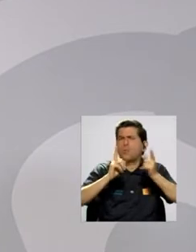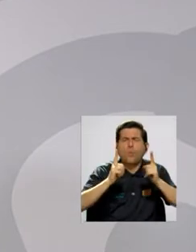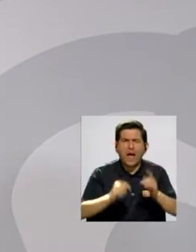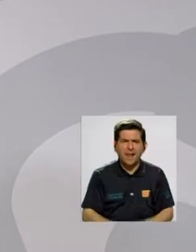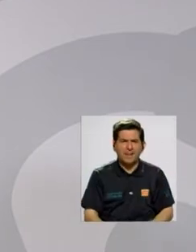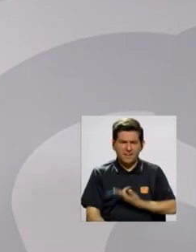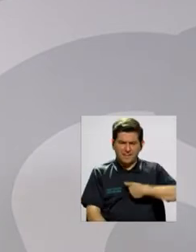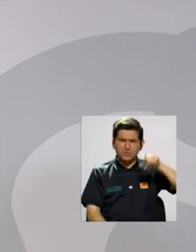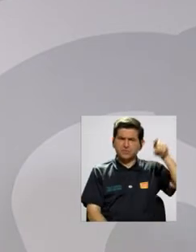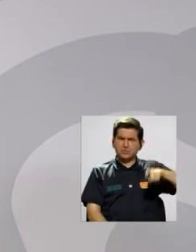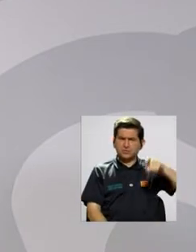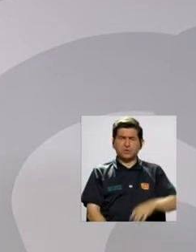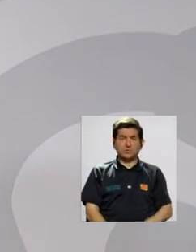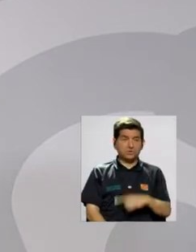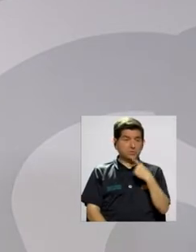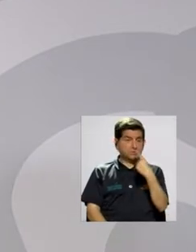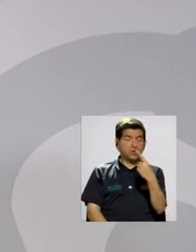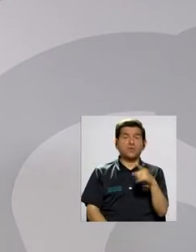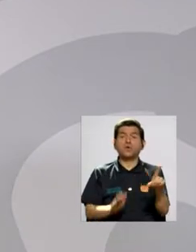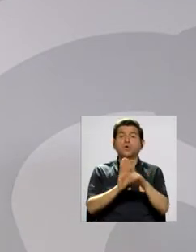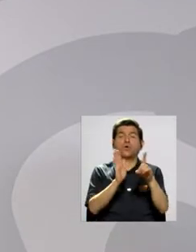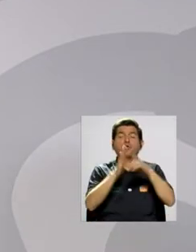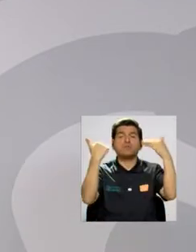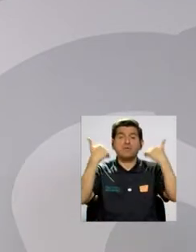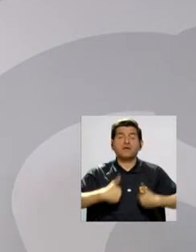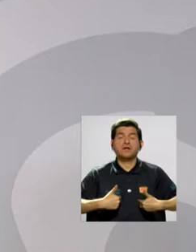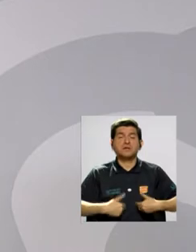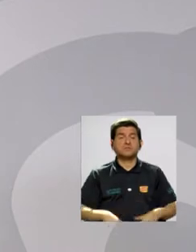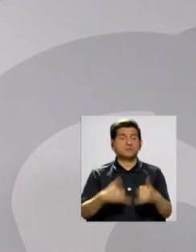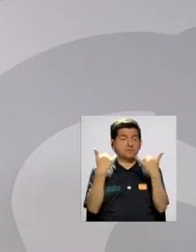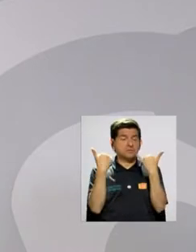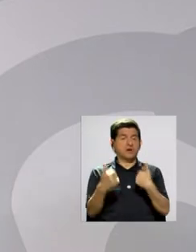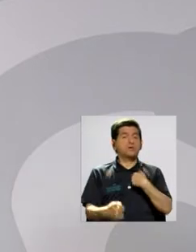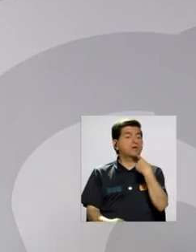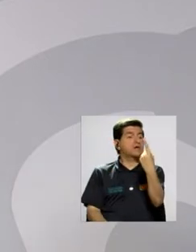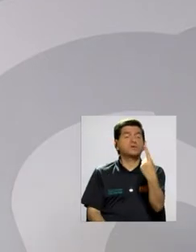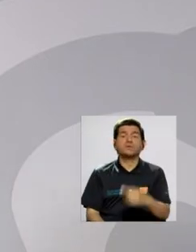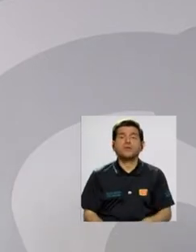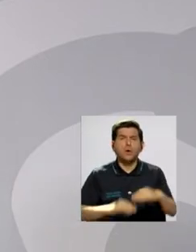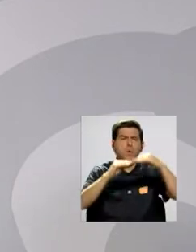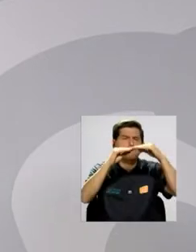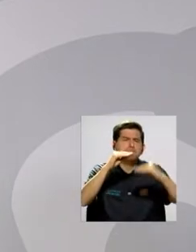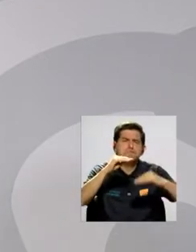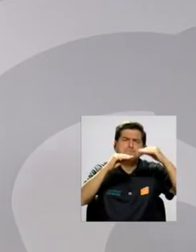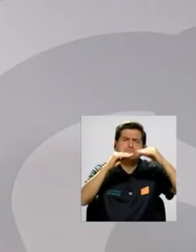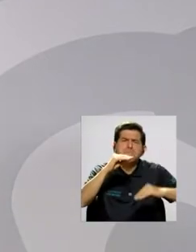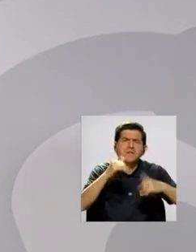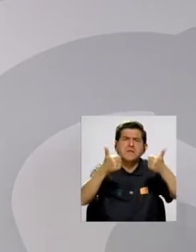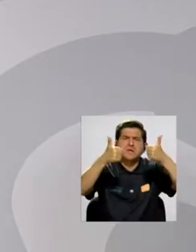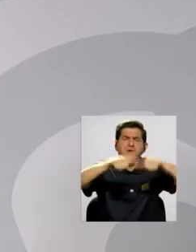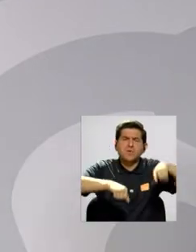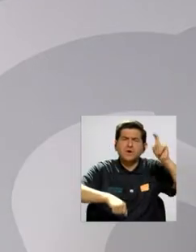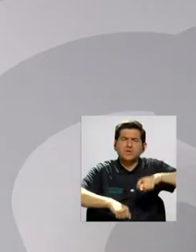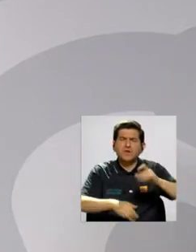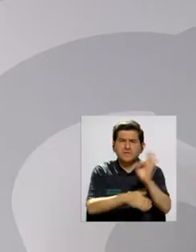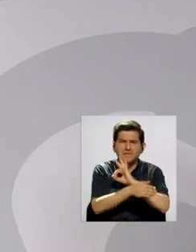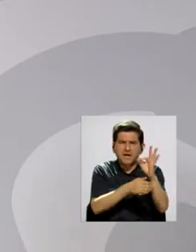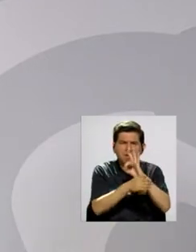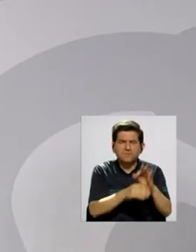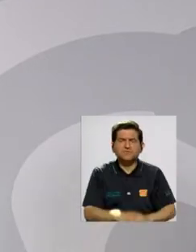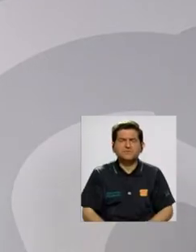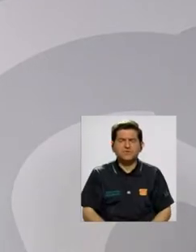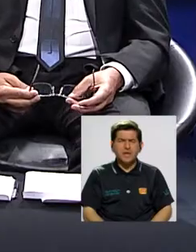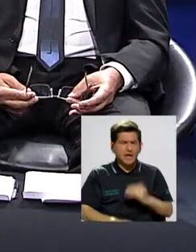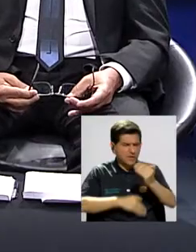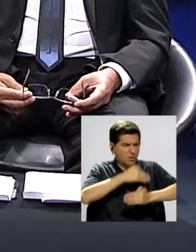que tenemos que tener? Ahora usted lo planteaba en términos de derechos humanos, ahora yo digo, ¿cuáles serían esos mínimos acuerdos que se pueden tener para funcionar esa maquinaria